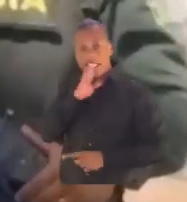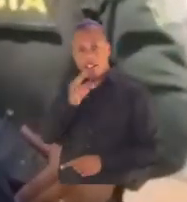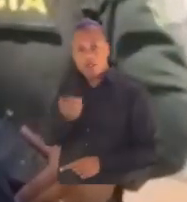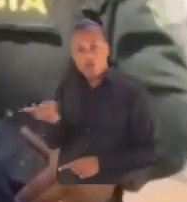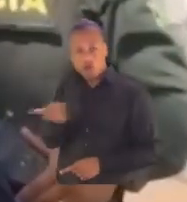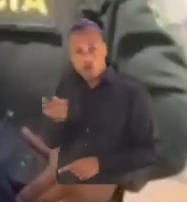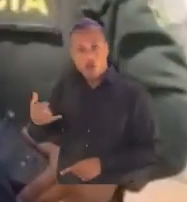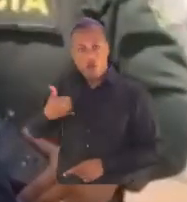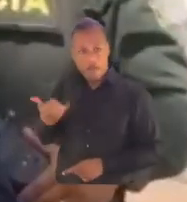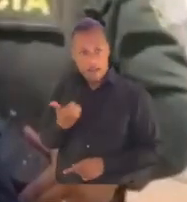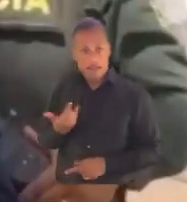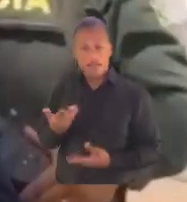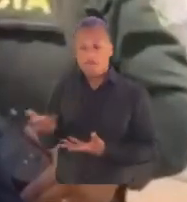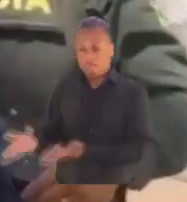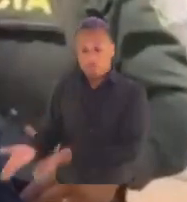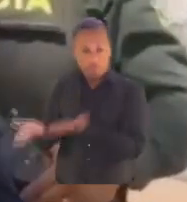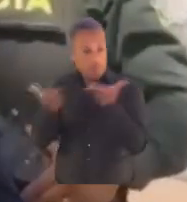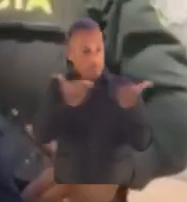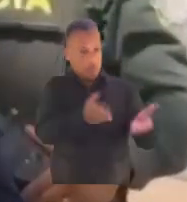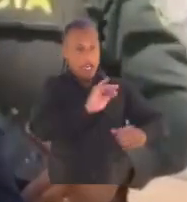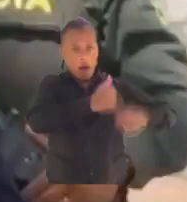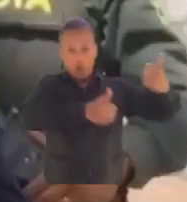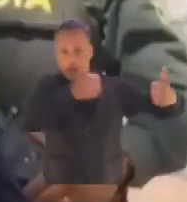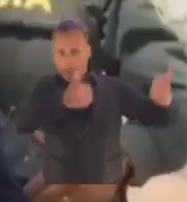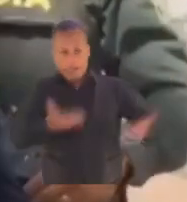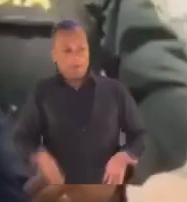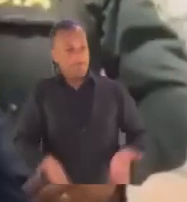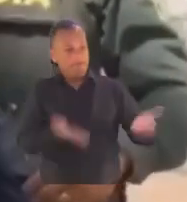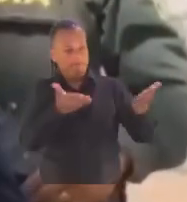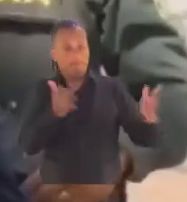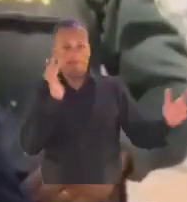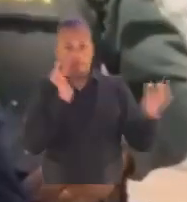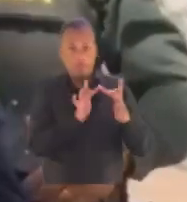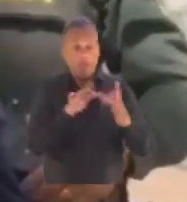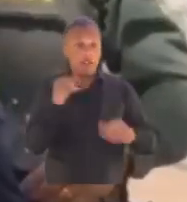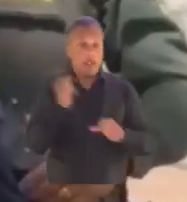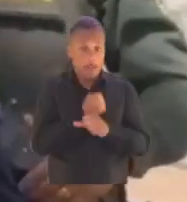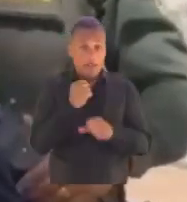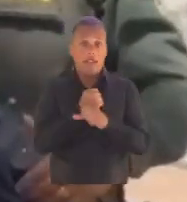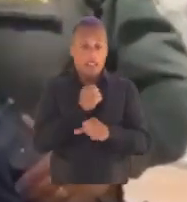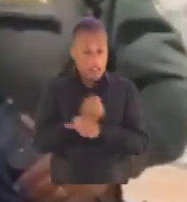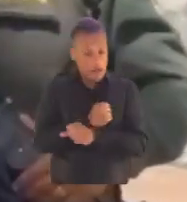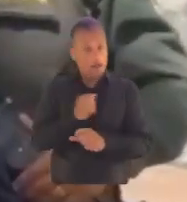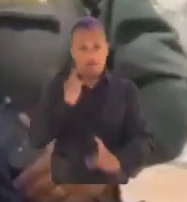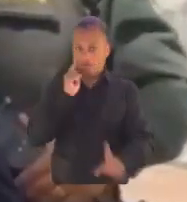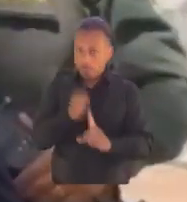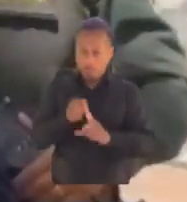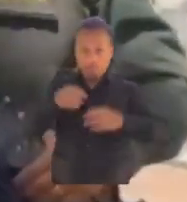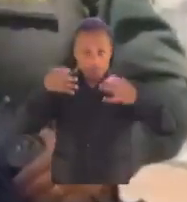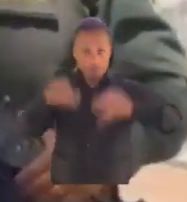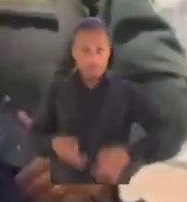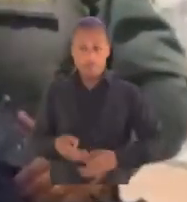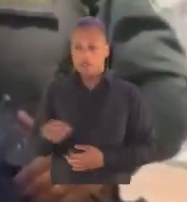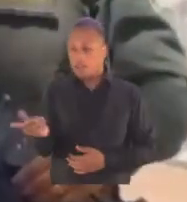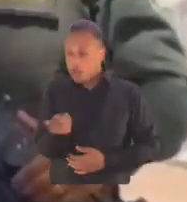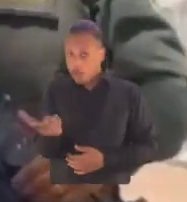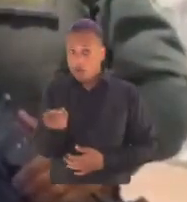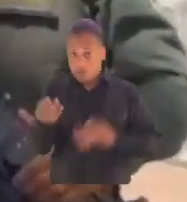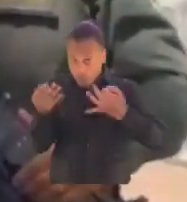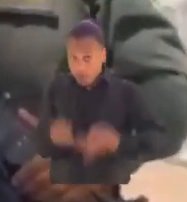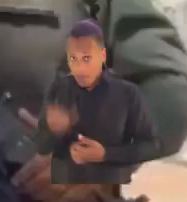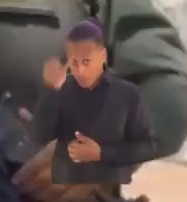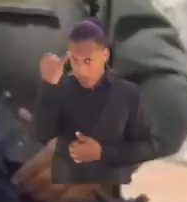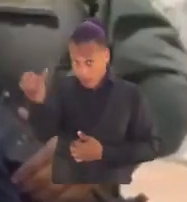el propósito de dejarlos a disposición de las autoridades competentes. Los trabajos están encaminados igualmente a establecer si estarían siendo